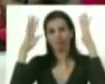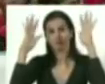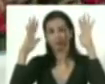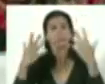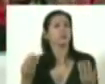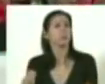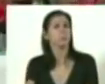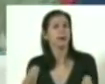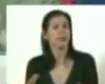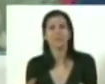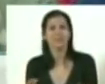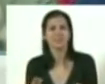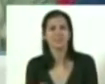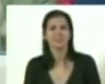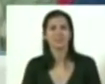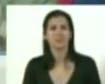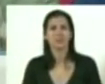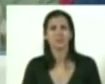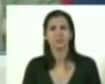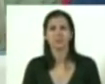para construir